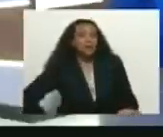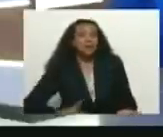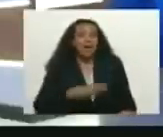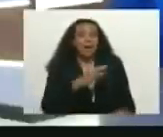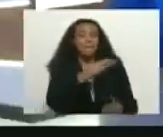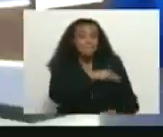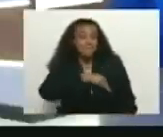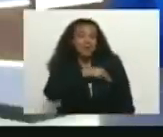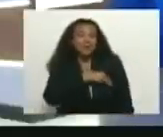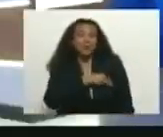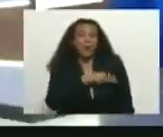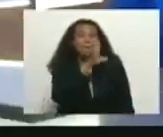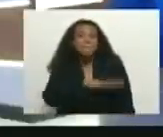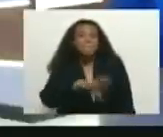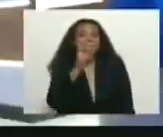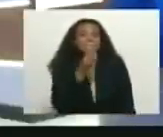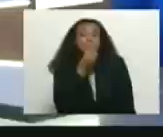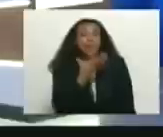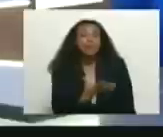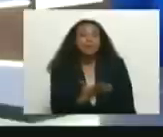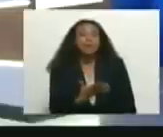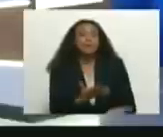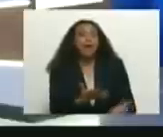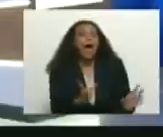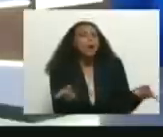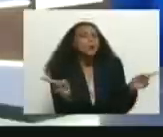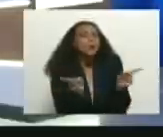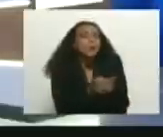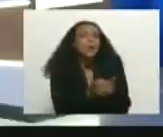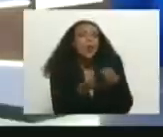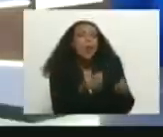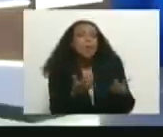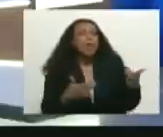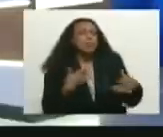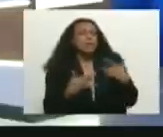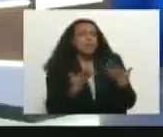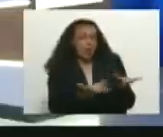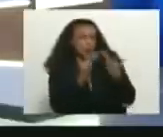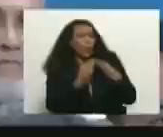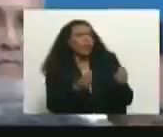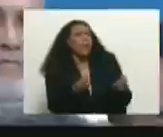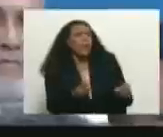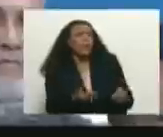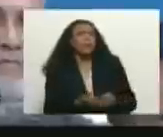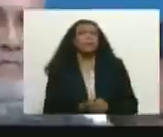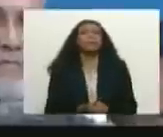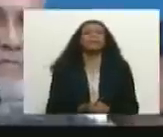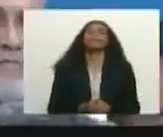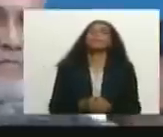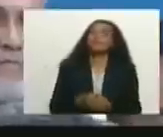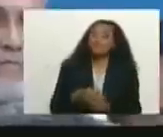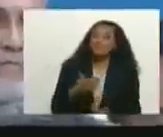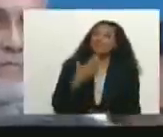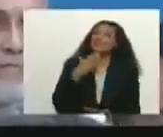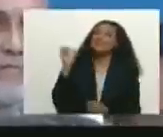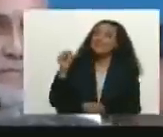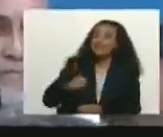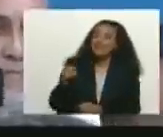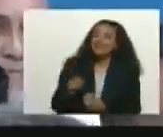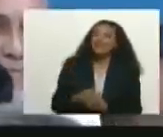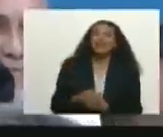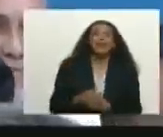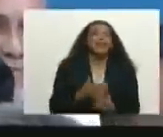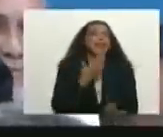Misión Venezuela Bella. Hazme un resumen, ¿cómo ha estado esta actividad, Jacqueline? Sí, presidente, primero darle